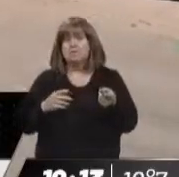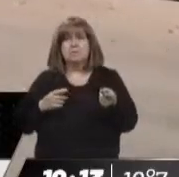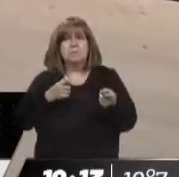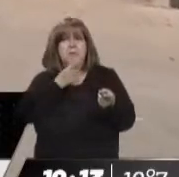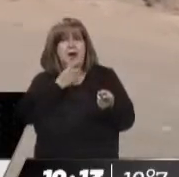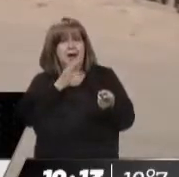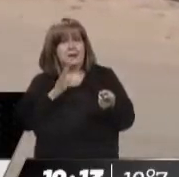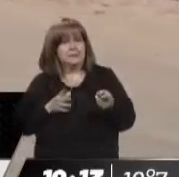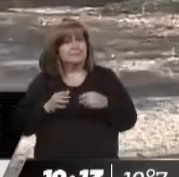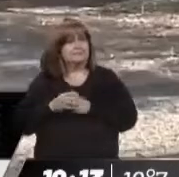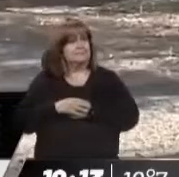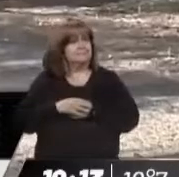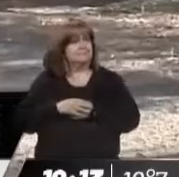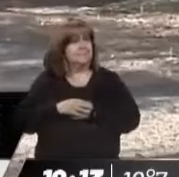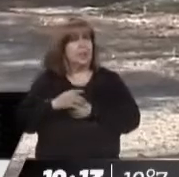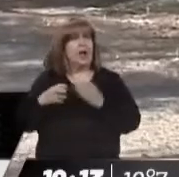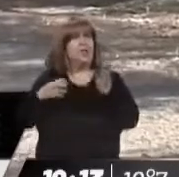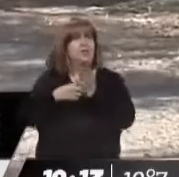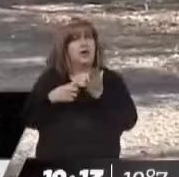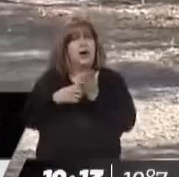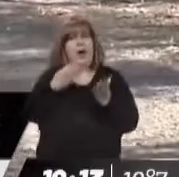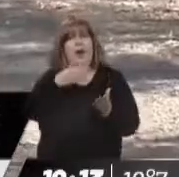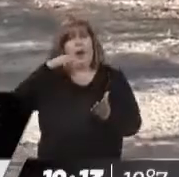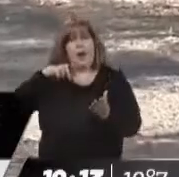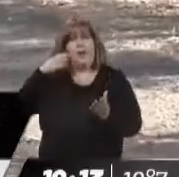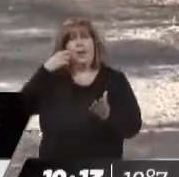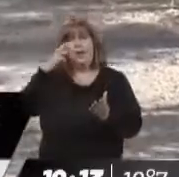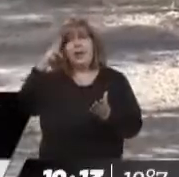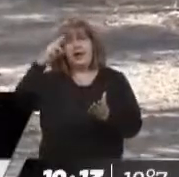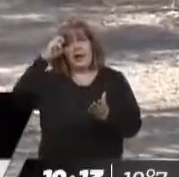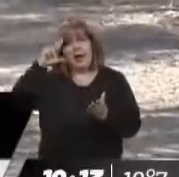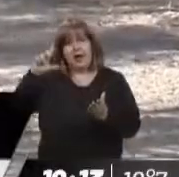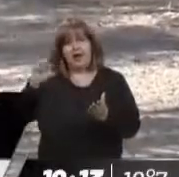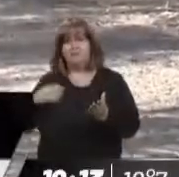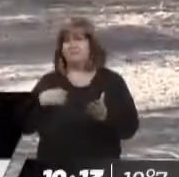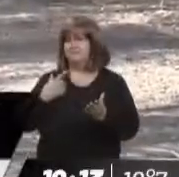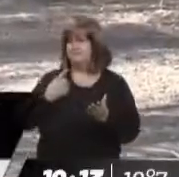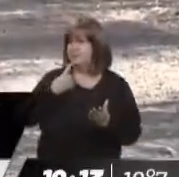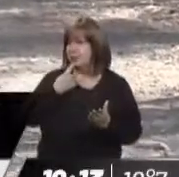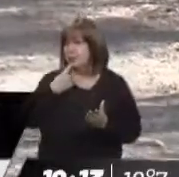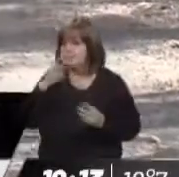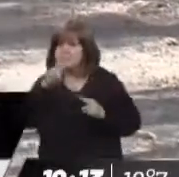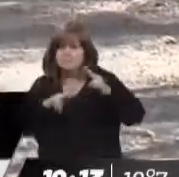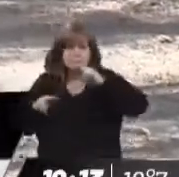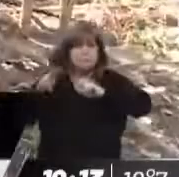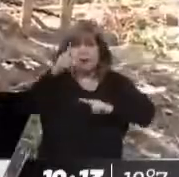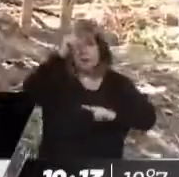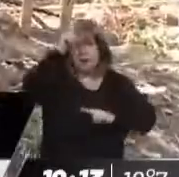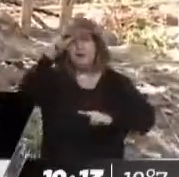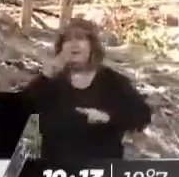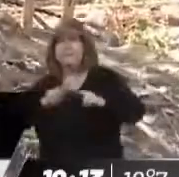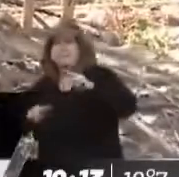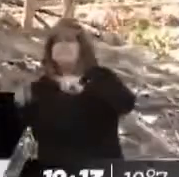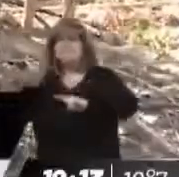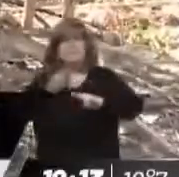que se trataba de un crimen. Y esto fue porque apenas llegó la policía al lugar del hecho, es decir, donde habría ocurrido